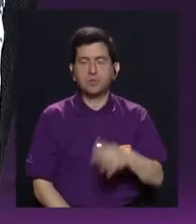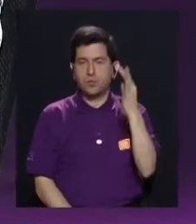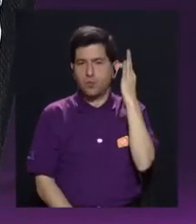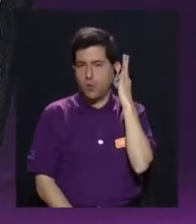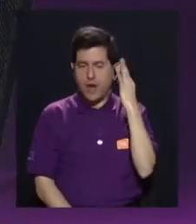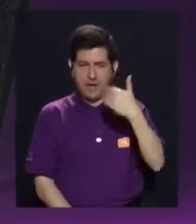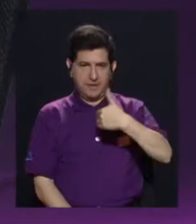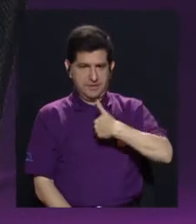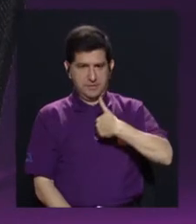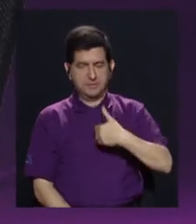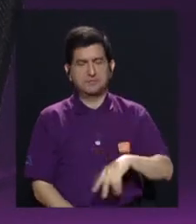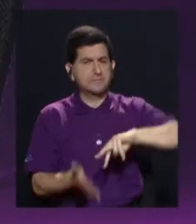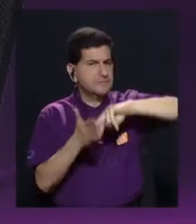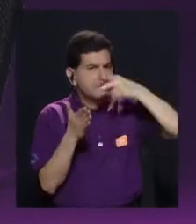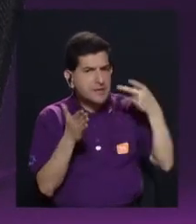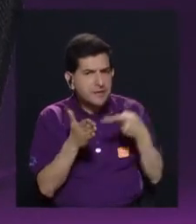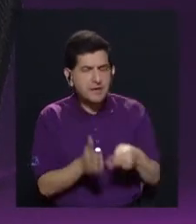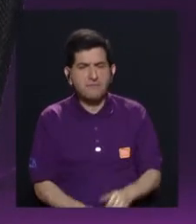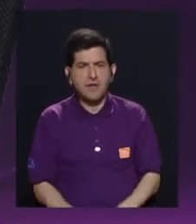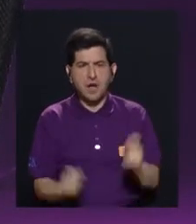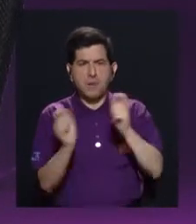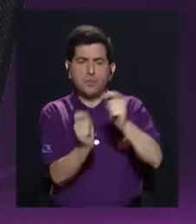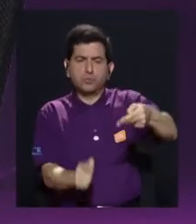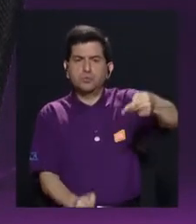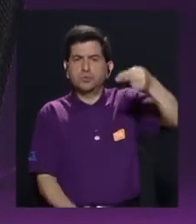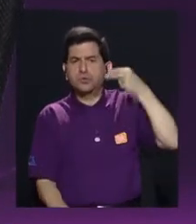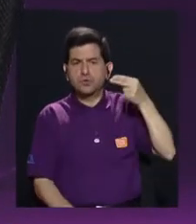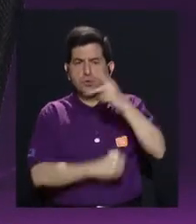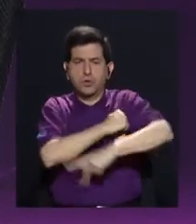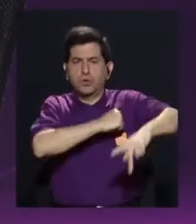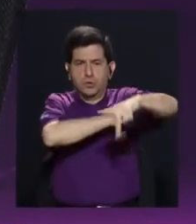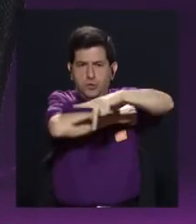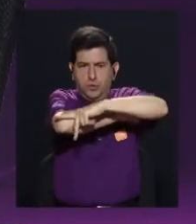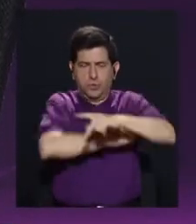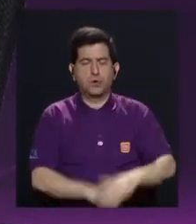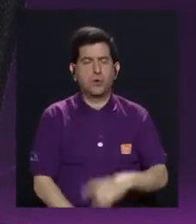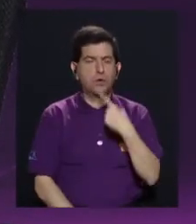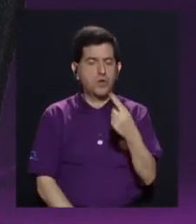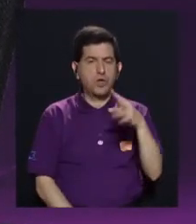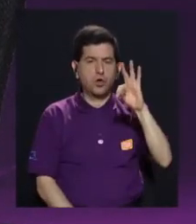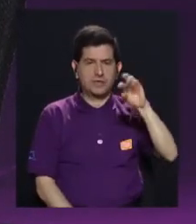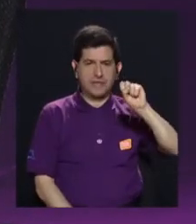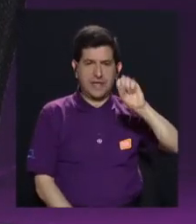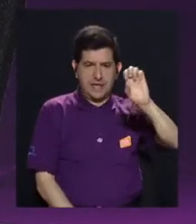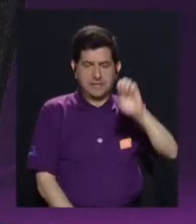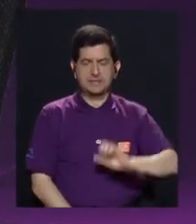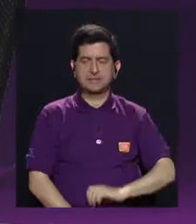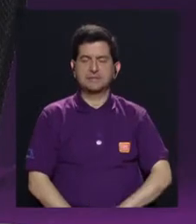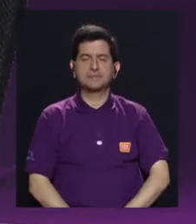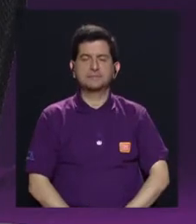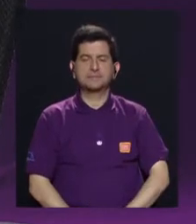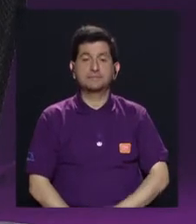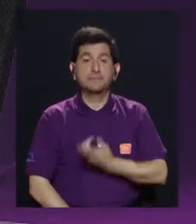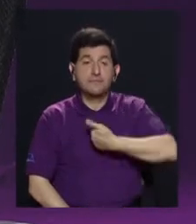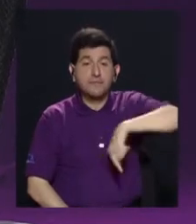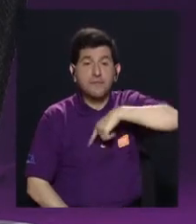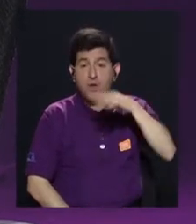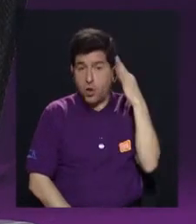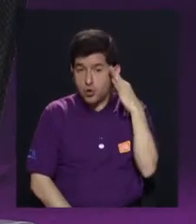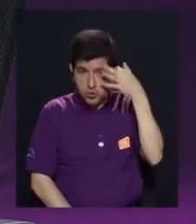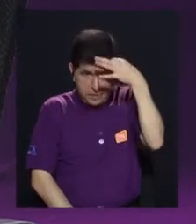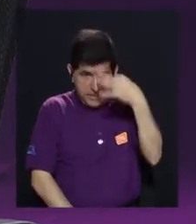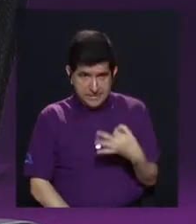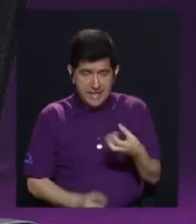lo que marca un hito historia en nuestro país señaló el tribunal supremo de elecciones nosotras creemos